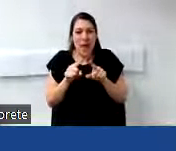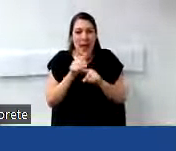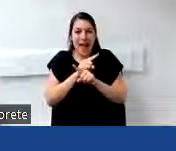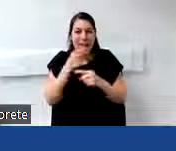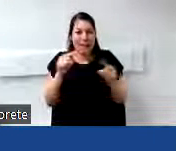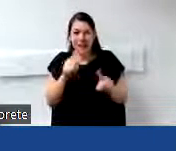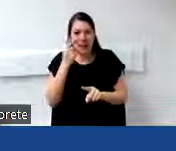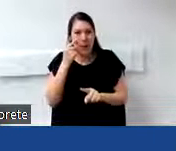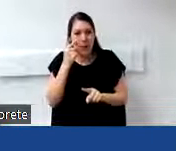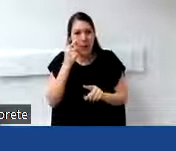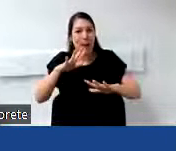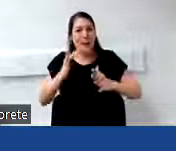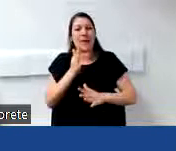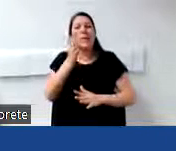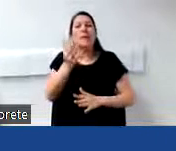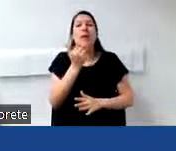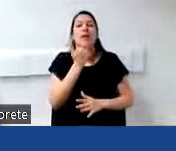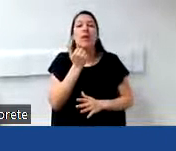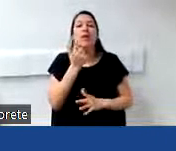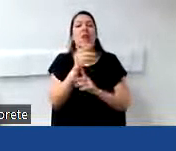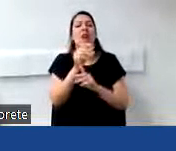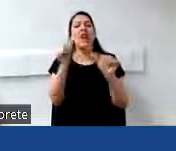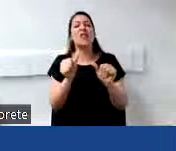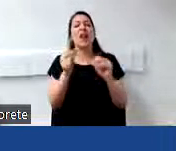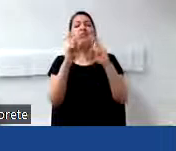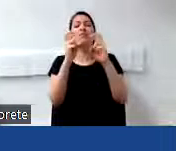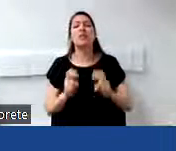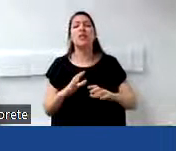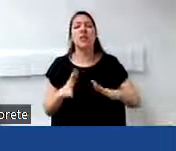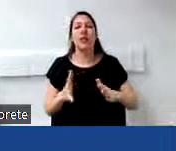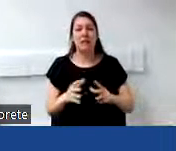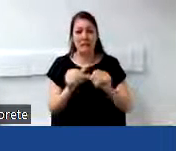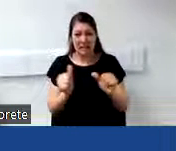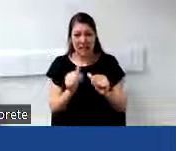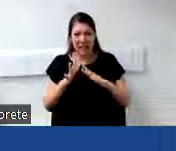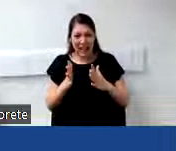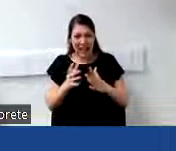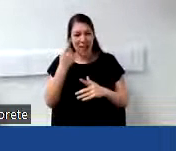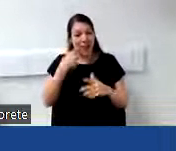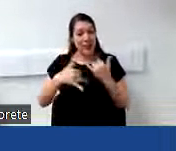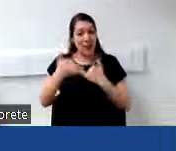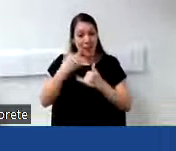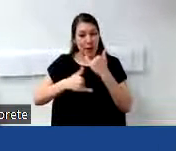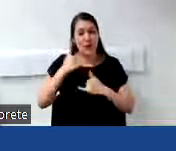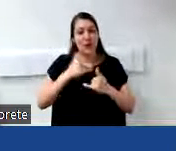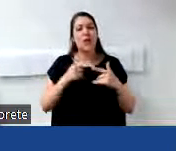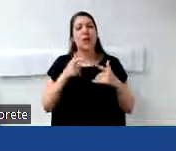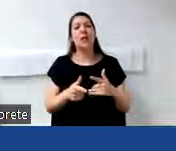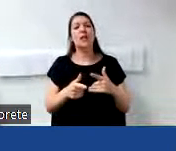saber qué va a pasar, ¿no? Es como, bueno, te van a hacer el estudio tal, ¿y qué me van a hacer, ¿no? Es como, ¿qué requiere ese